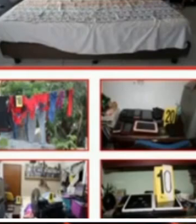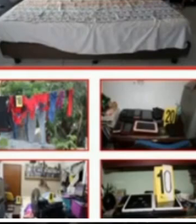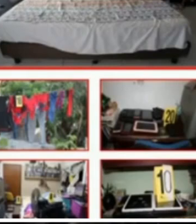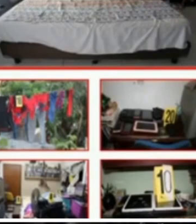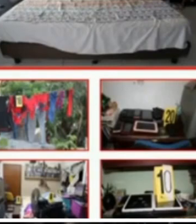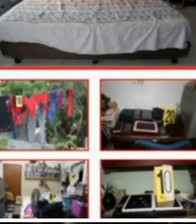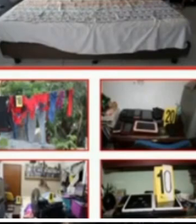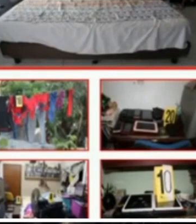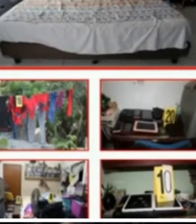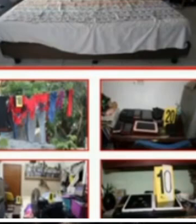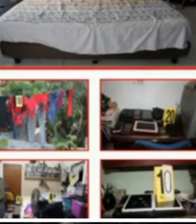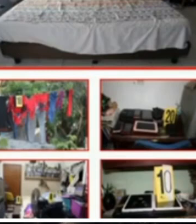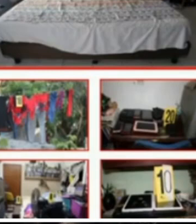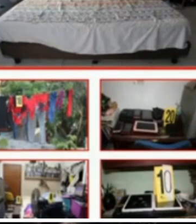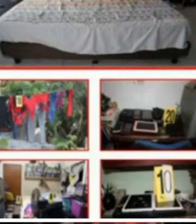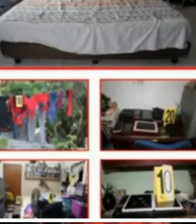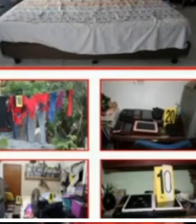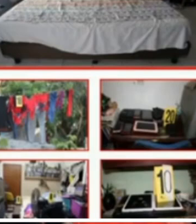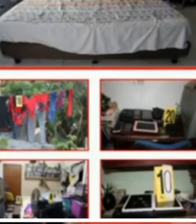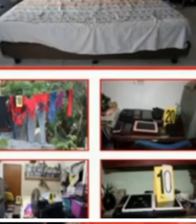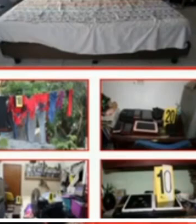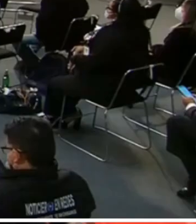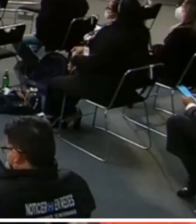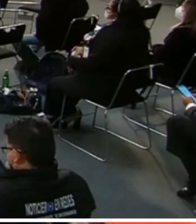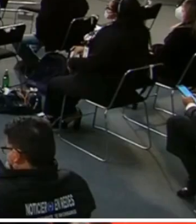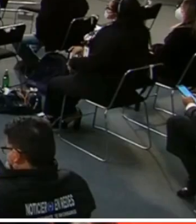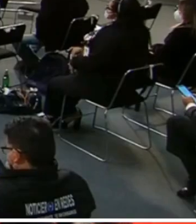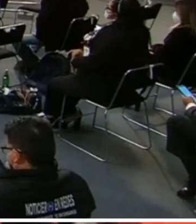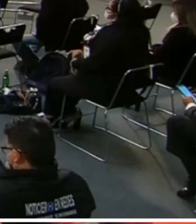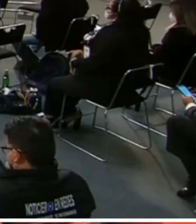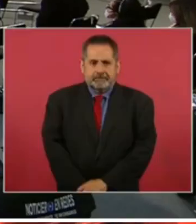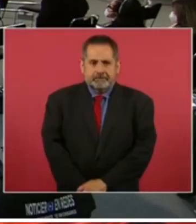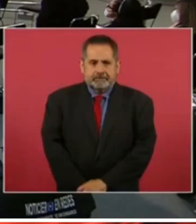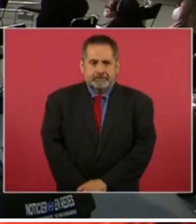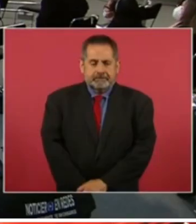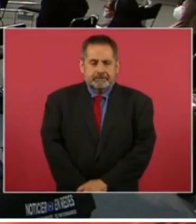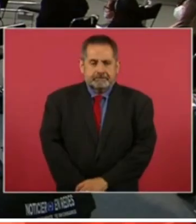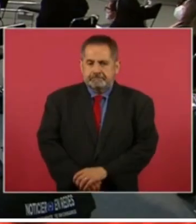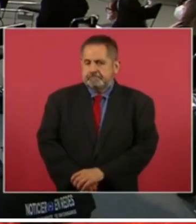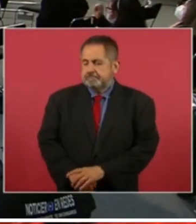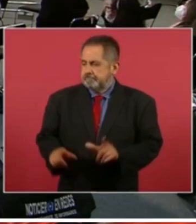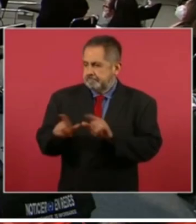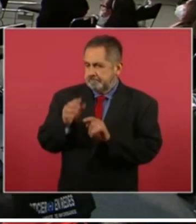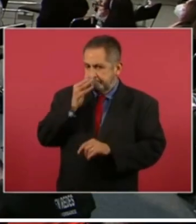esta conferencia pero se sigue se siguen atendiendo de manera sistemática sería cuanto